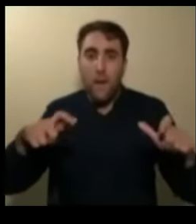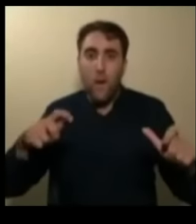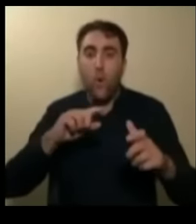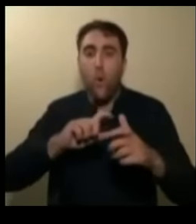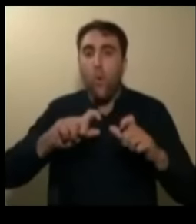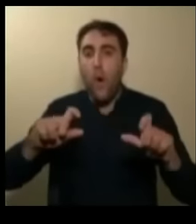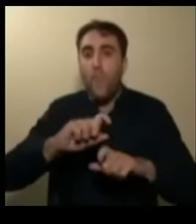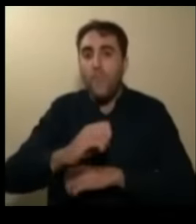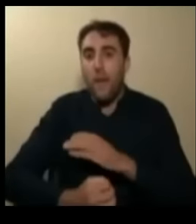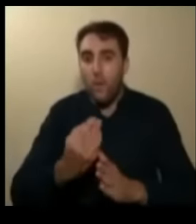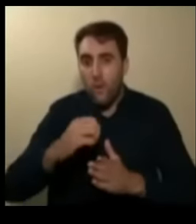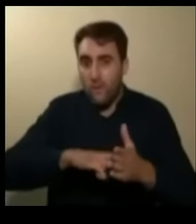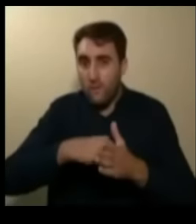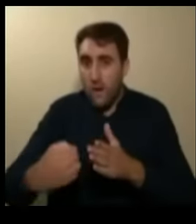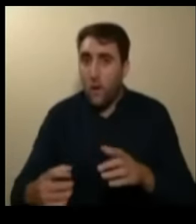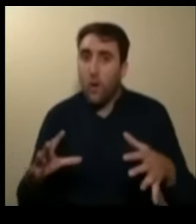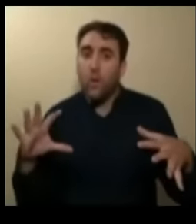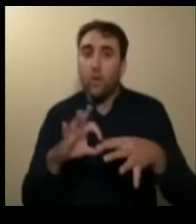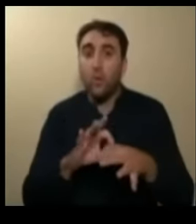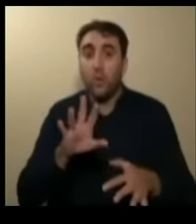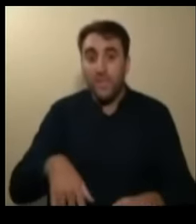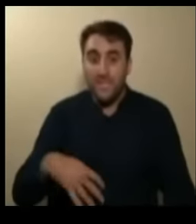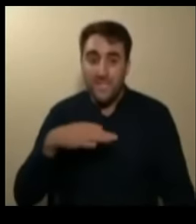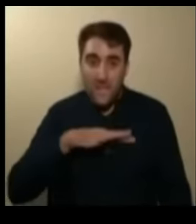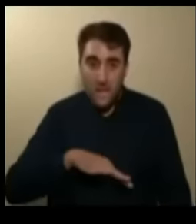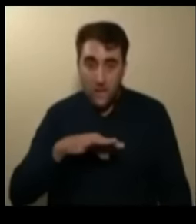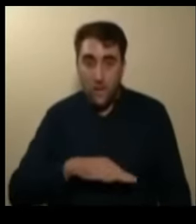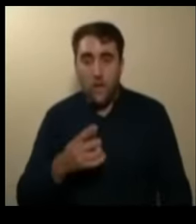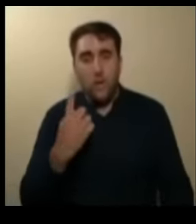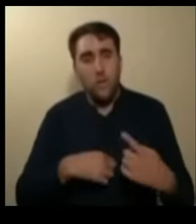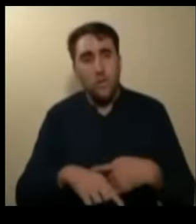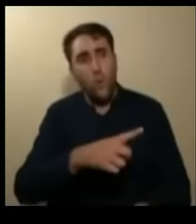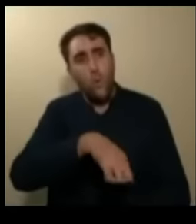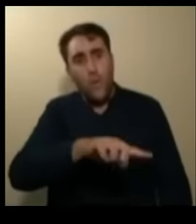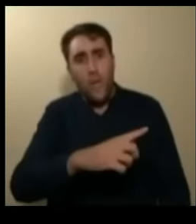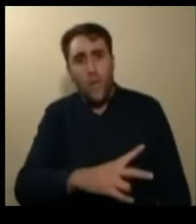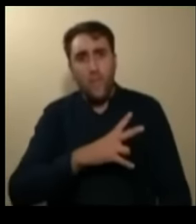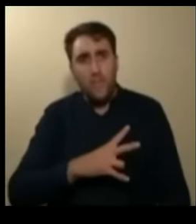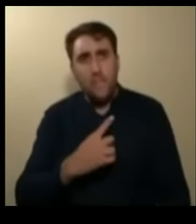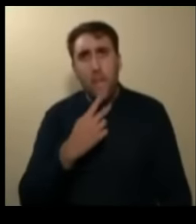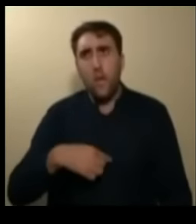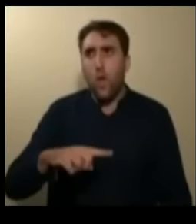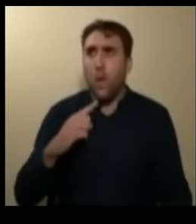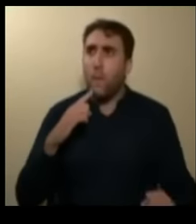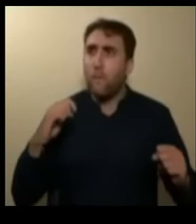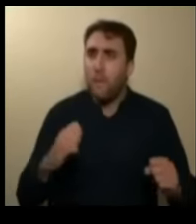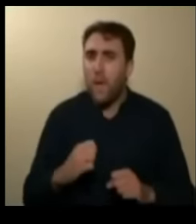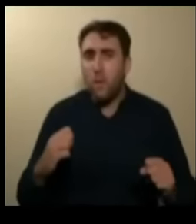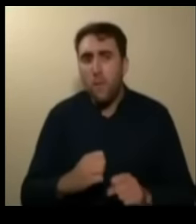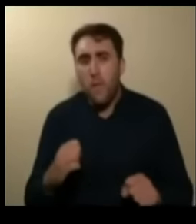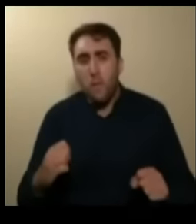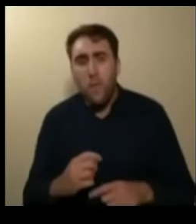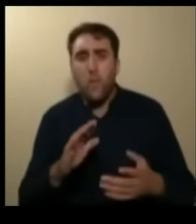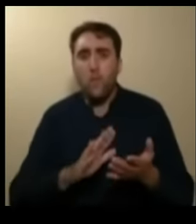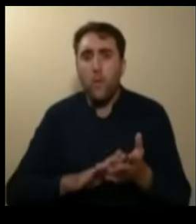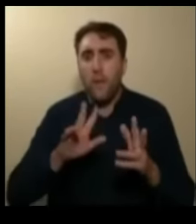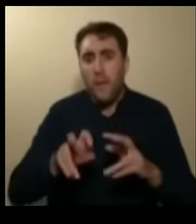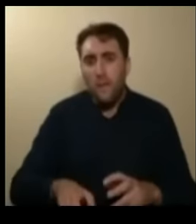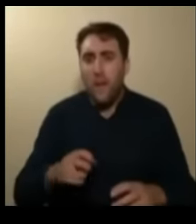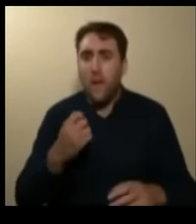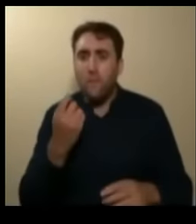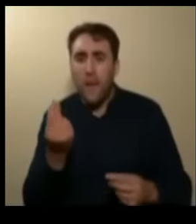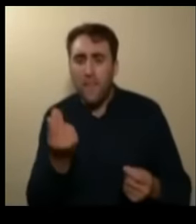que están relacionadas con el salario. Así que las profecías terroríficas que hemos escuchado durante todo el transcurso del debate del senador Vergara,